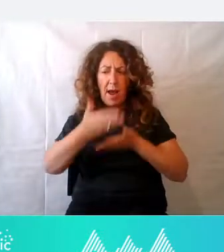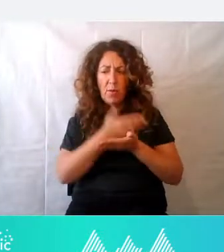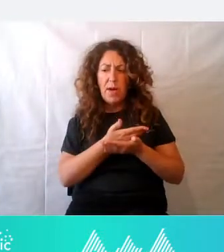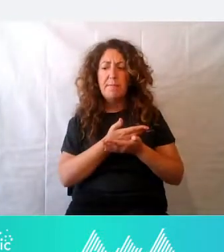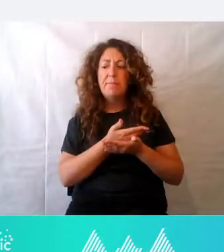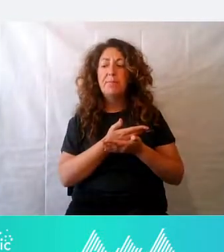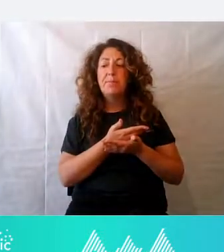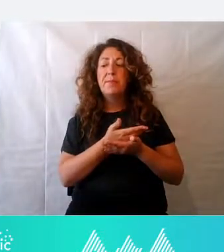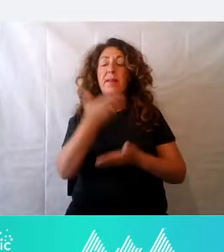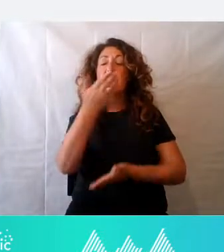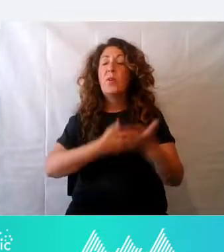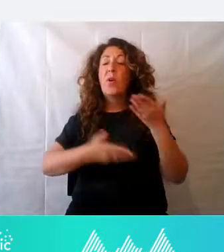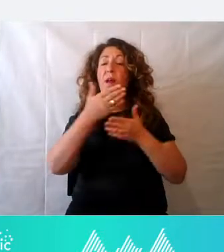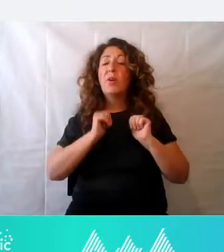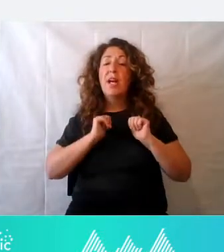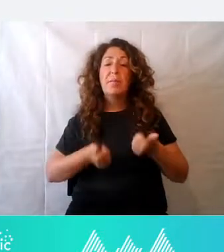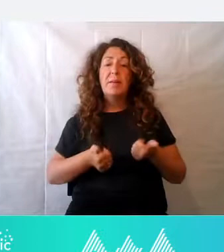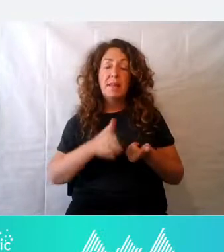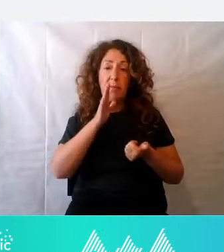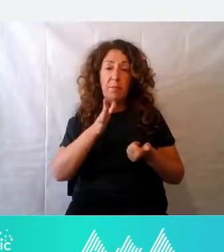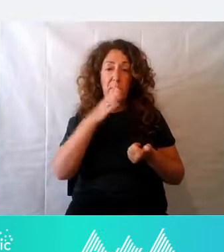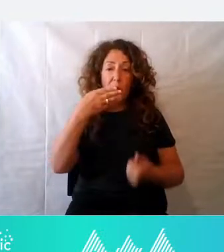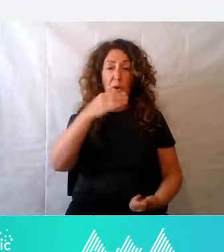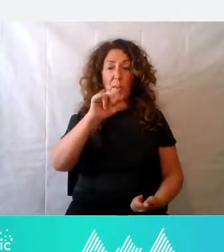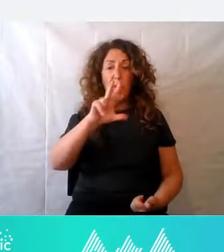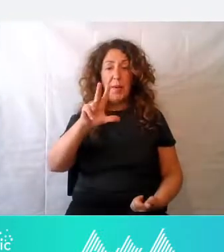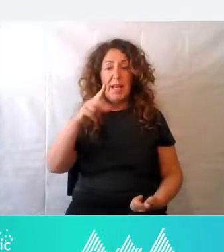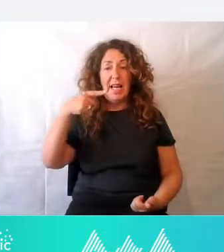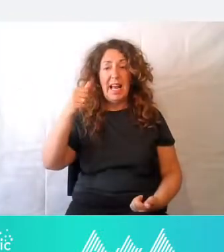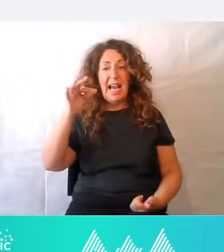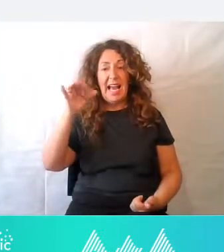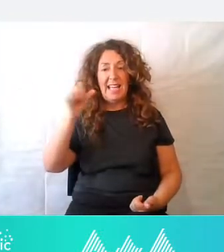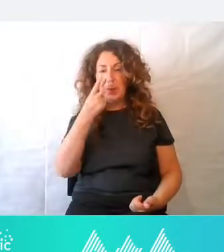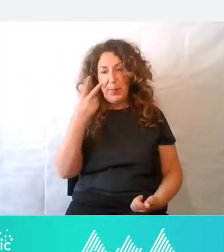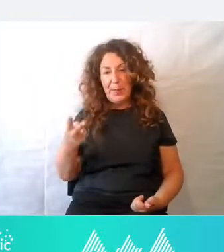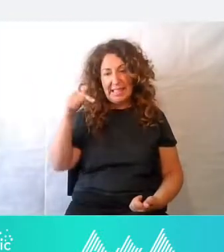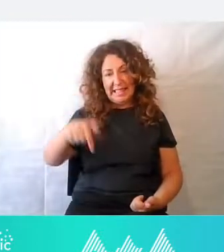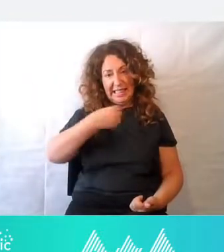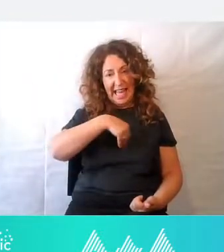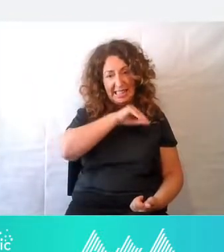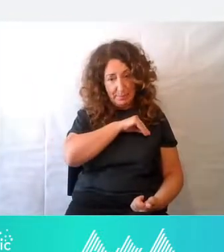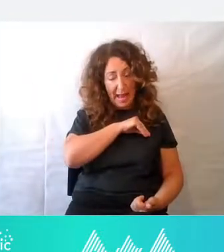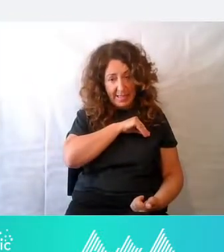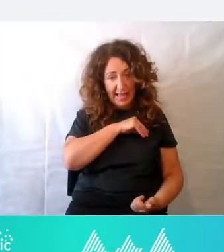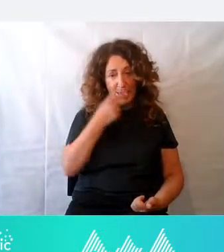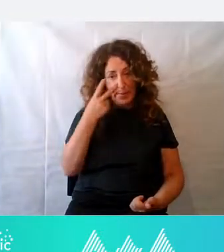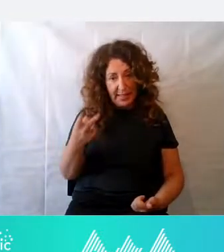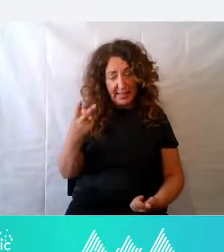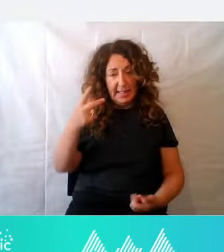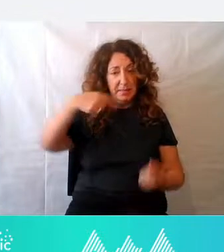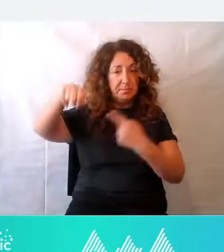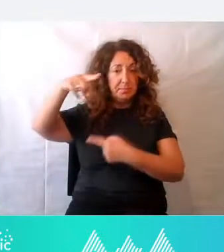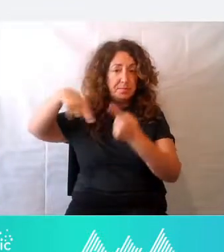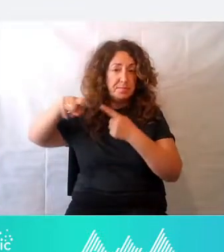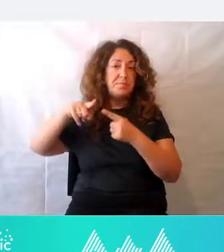colaboración por una visita que hizo bill gates a españa donde entre las actividades que realizó en esa visita pues se incluye una